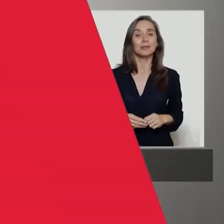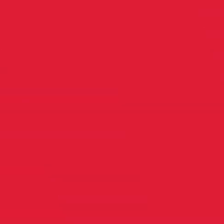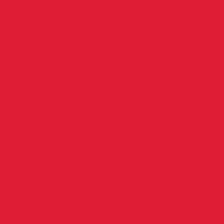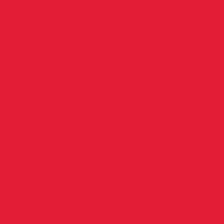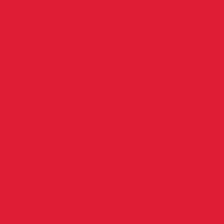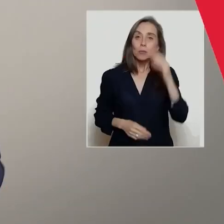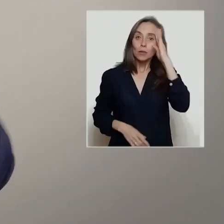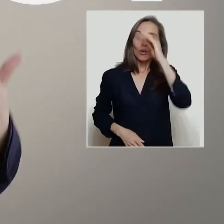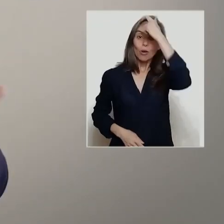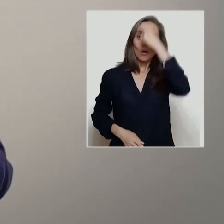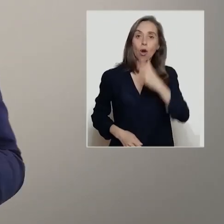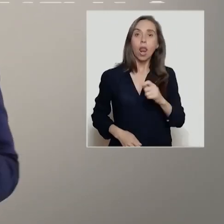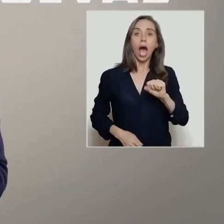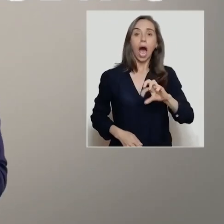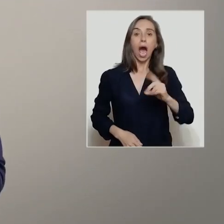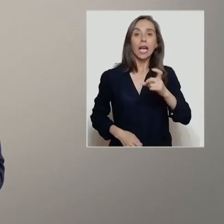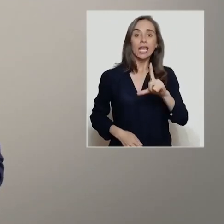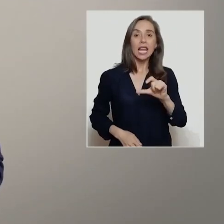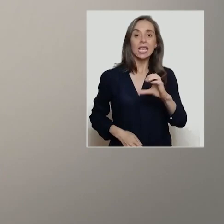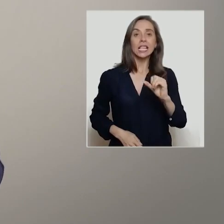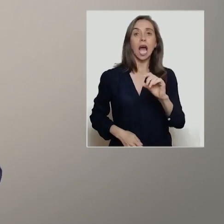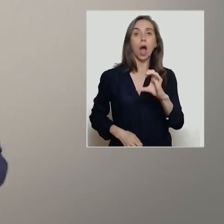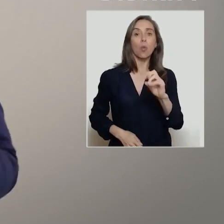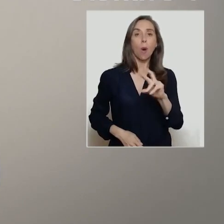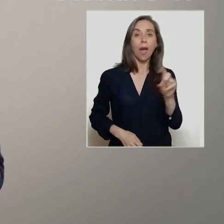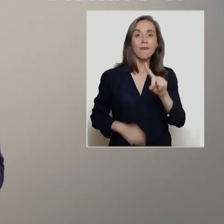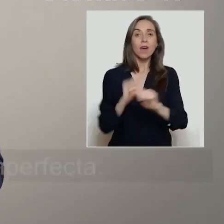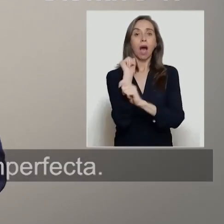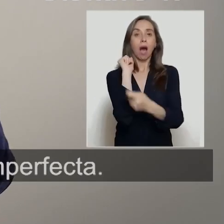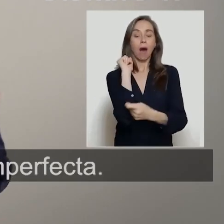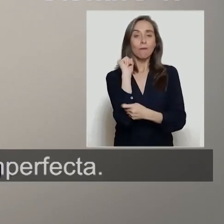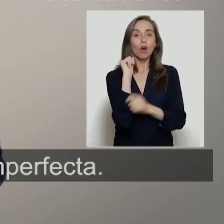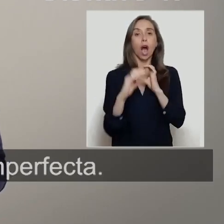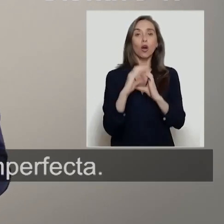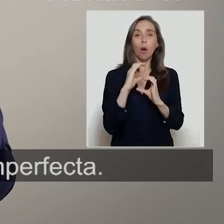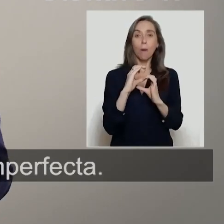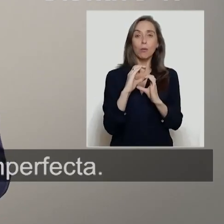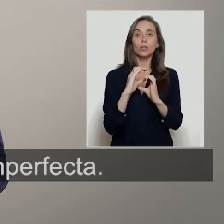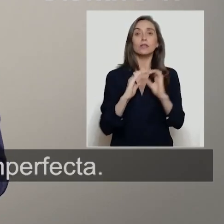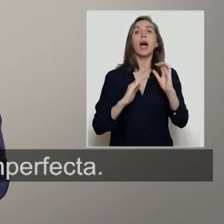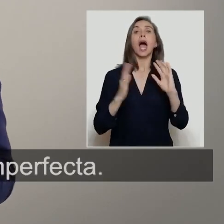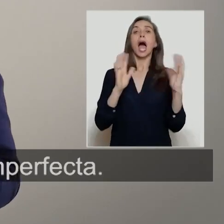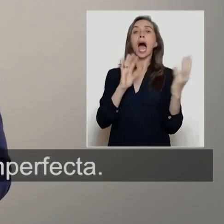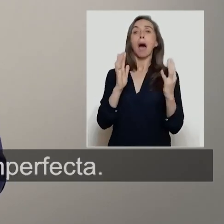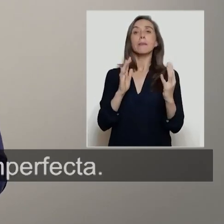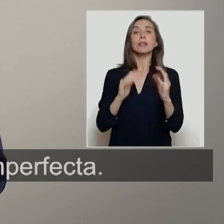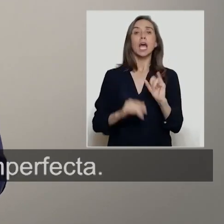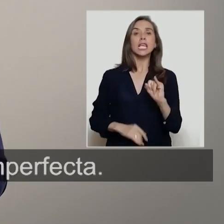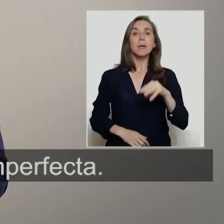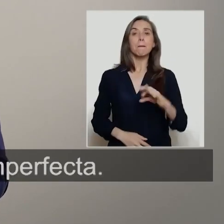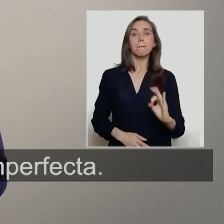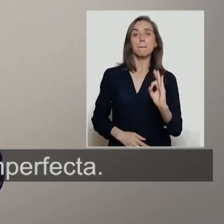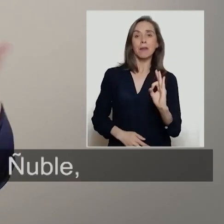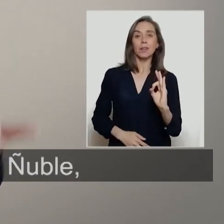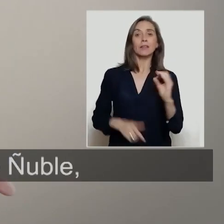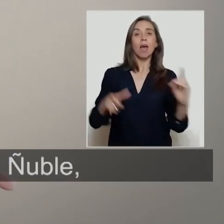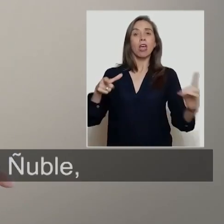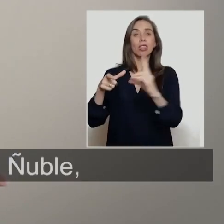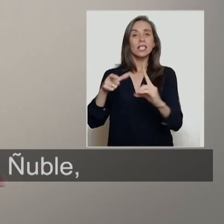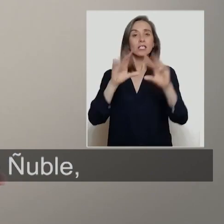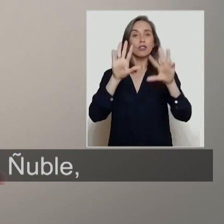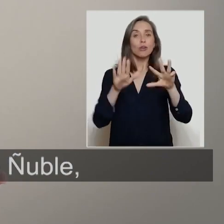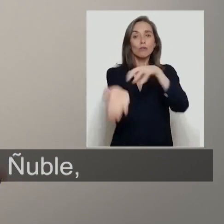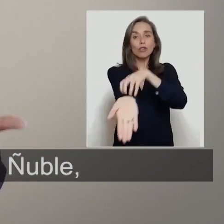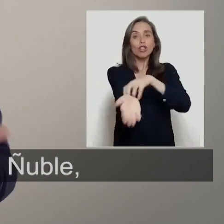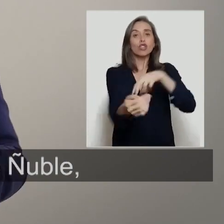diferencia. Hola, soy Angélica Cuevas Palominos, abogada, comunicadora y ambientalista imperfecta. Pertenezco